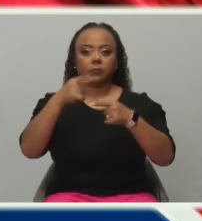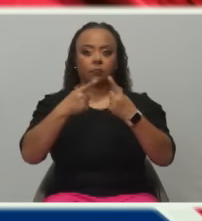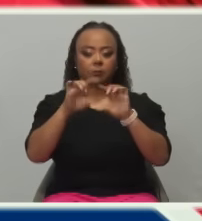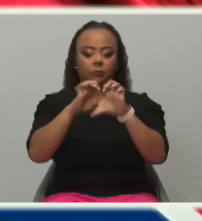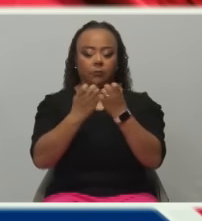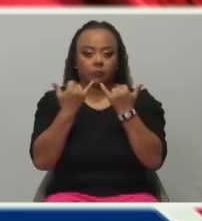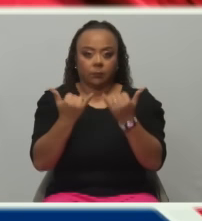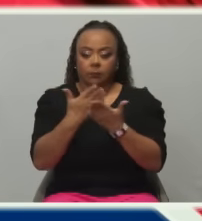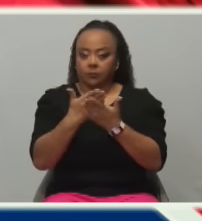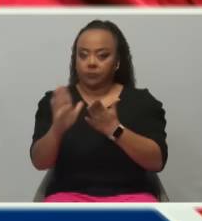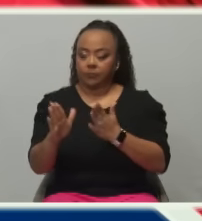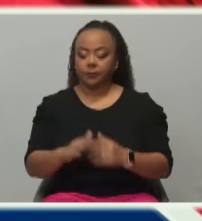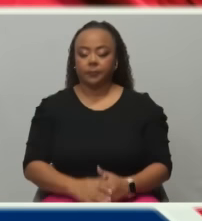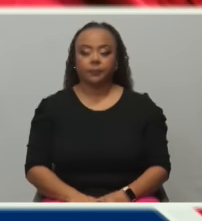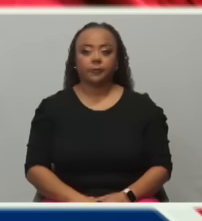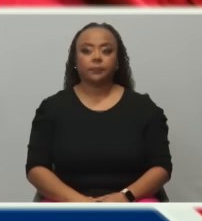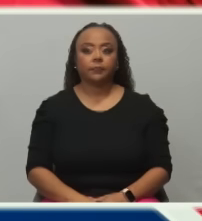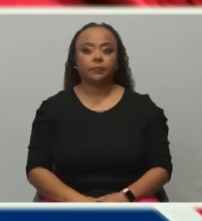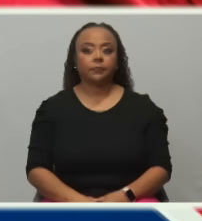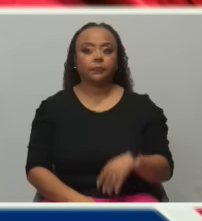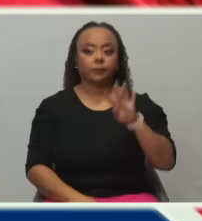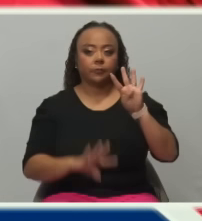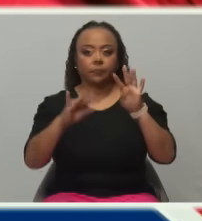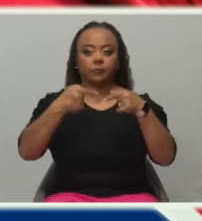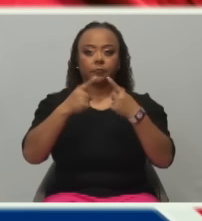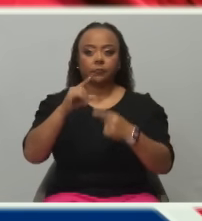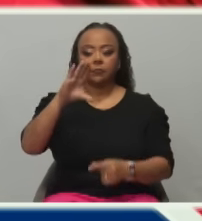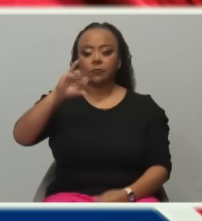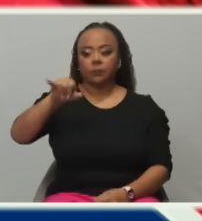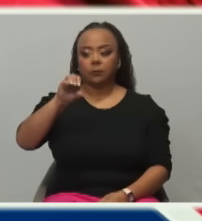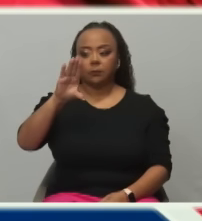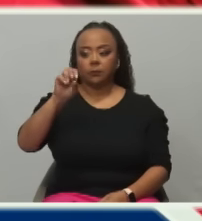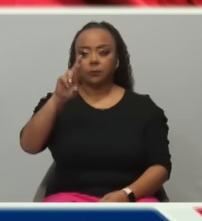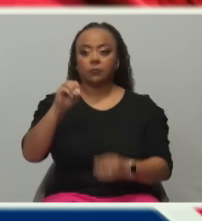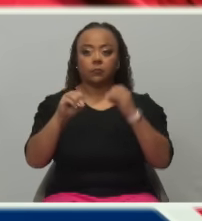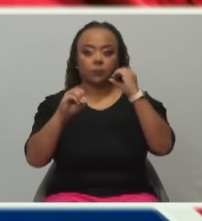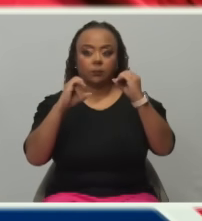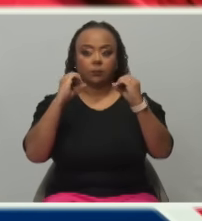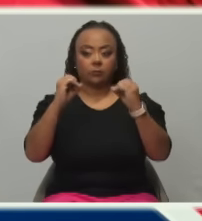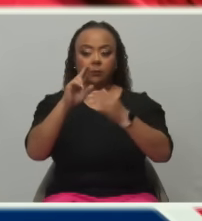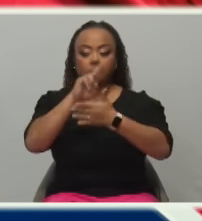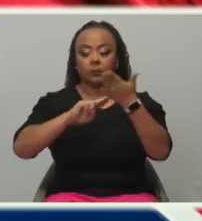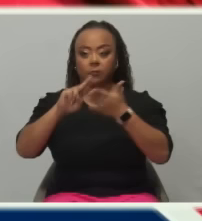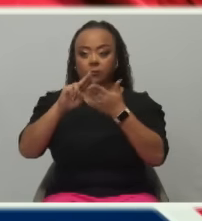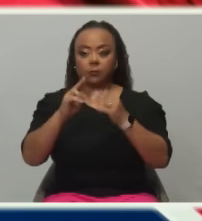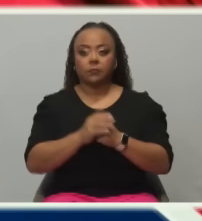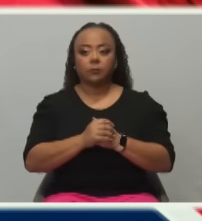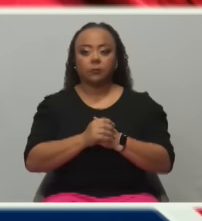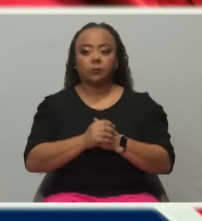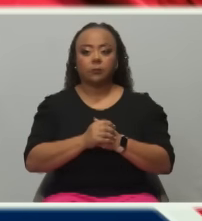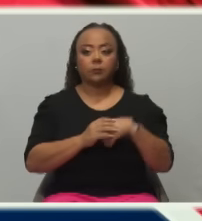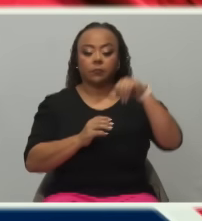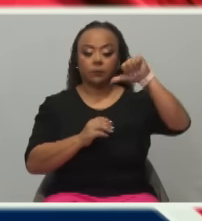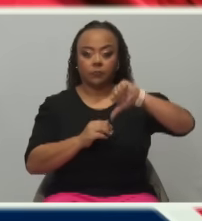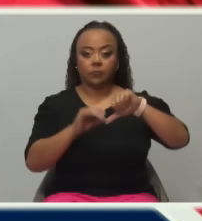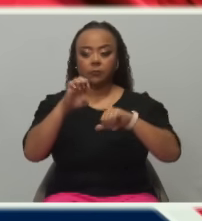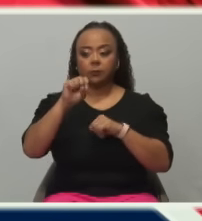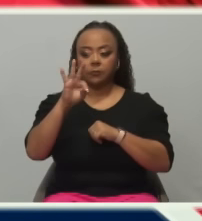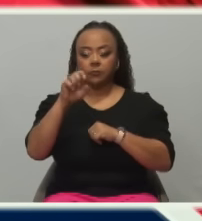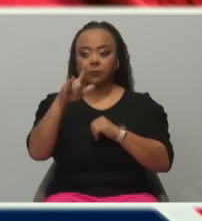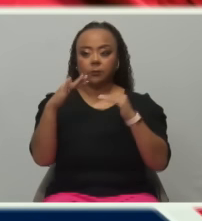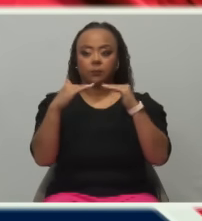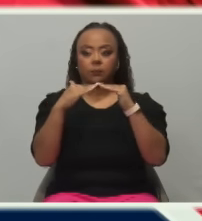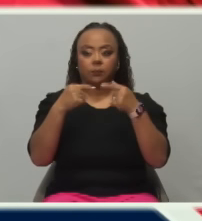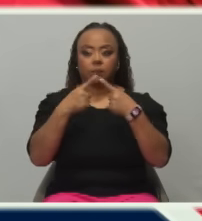equipo ya estaba out verdad el 4-0 contra jocoro el 0 a0 contra el universitario La derrota contra Estelí el